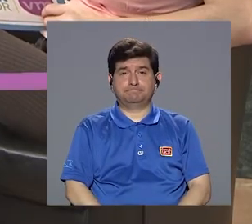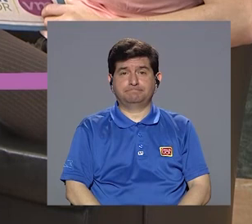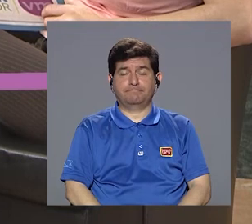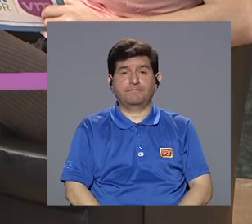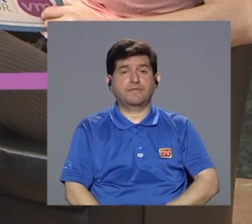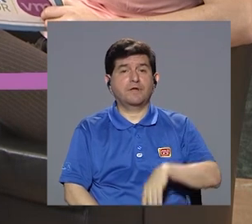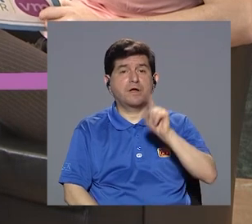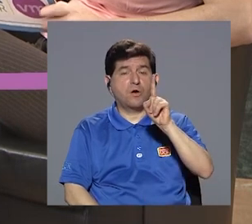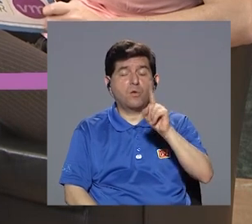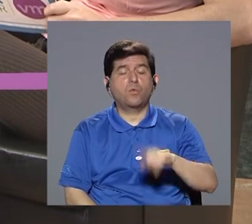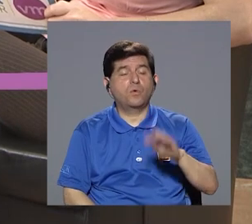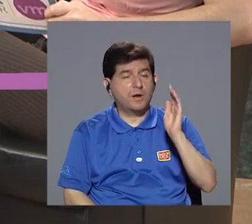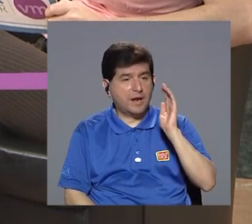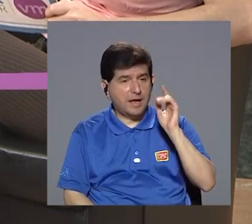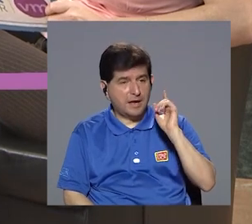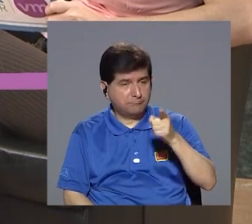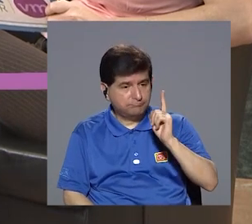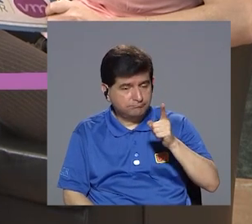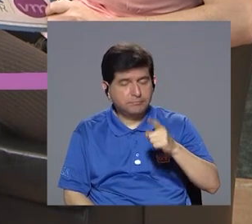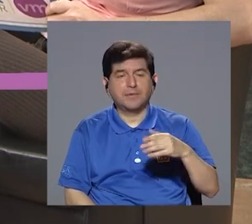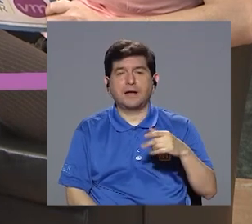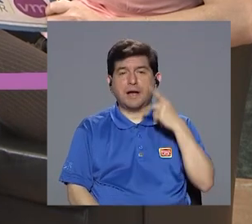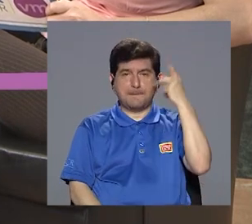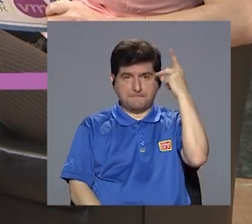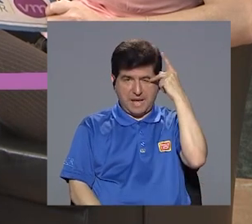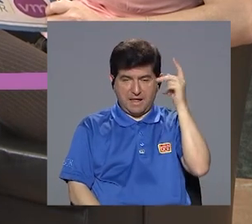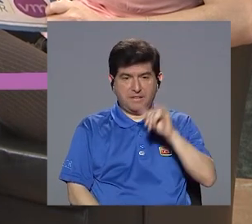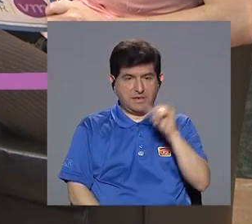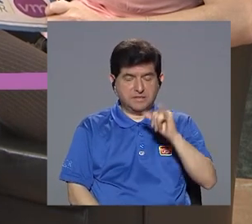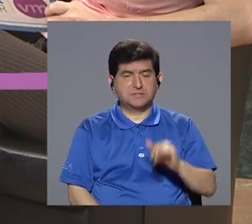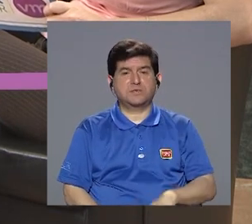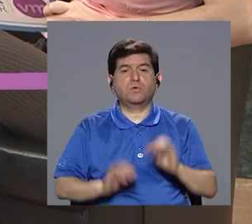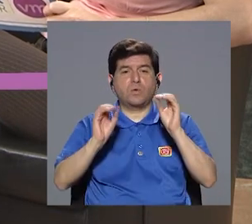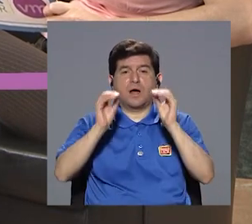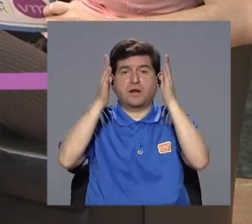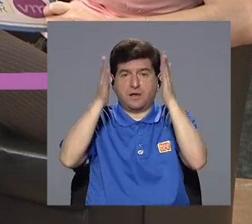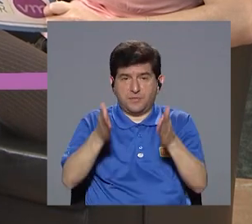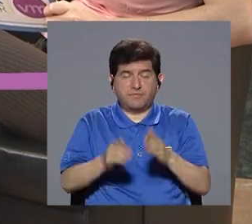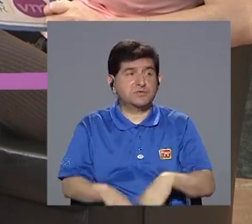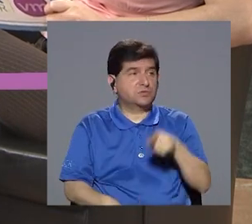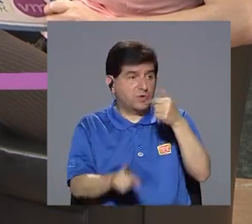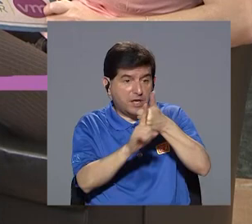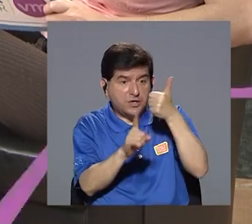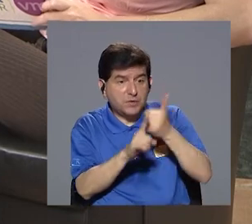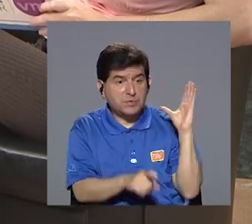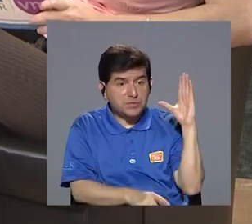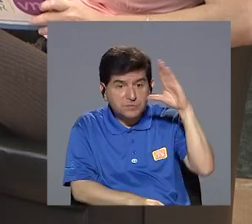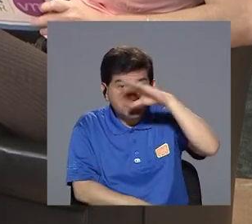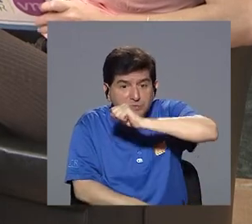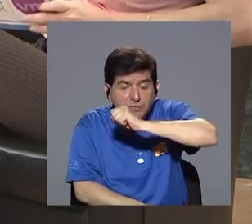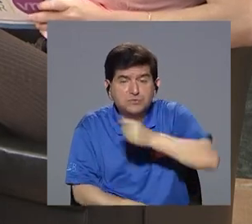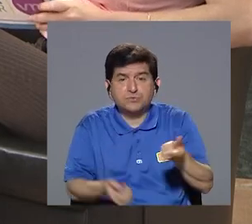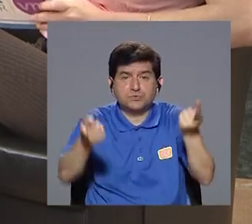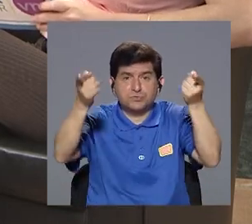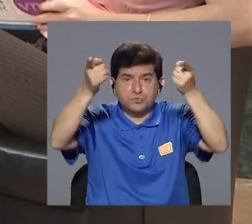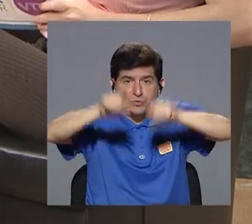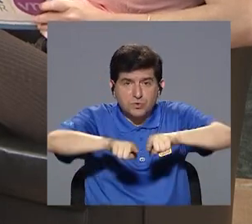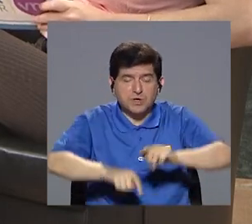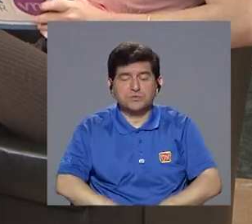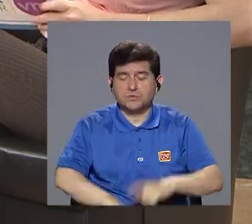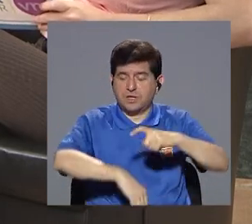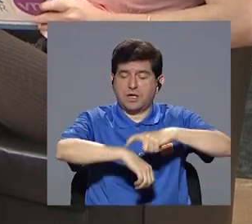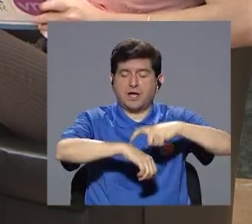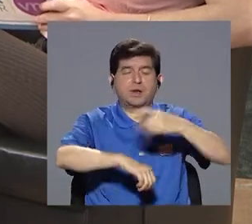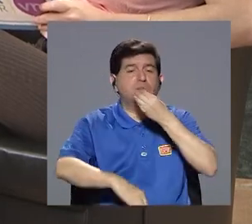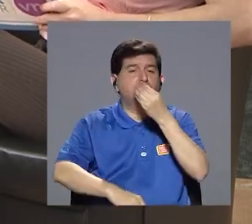Precisamente cuando una de las llamadas de atención a los padres y también a los educadores, porque ellos mismos ven, por ejemplo, lo que pasa